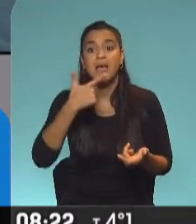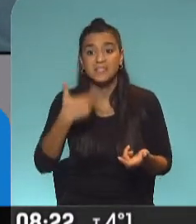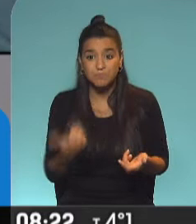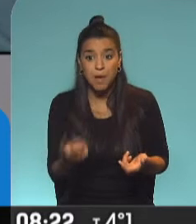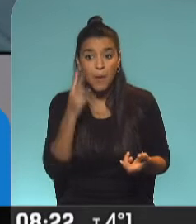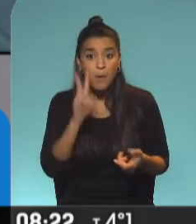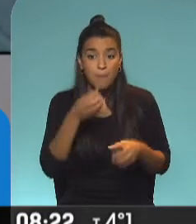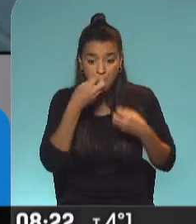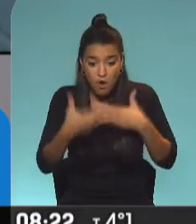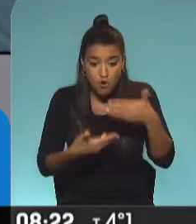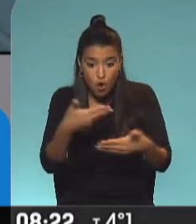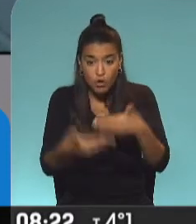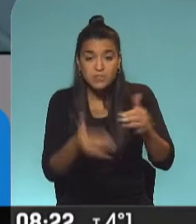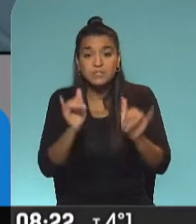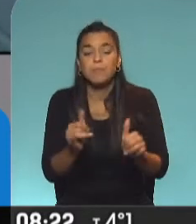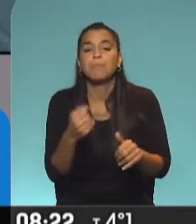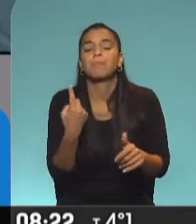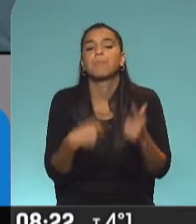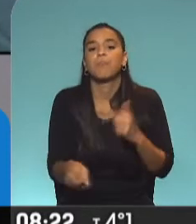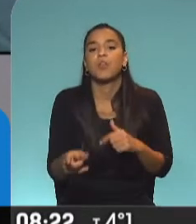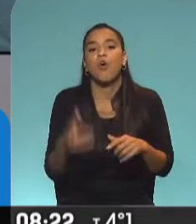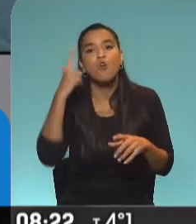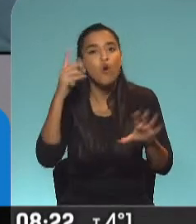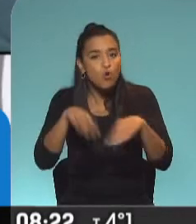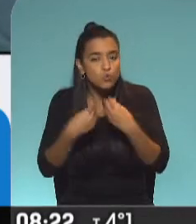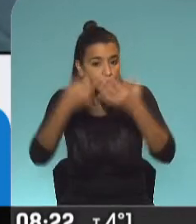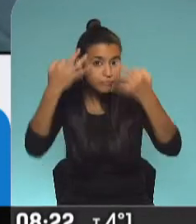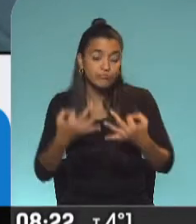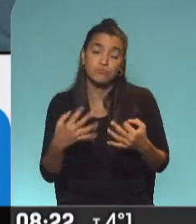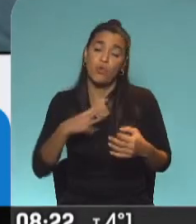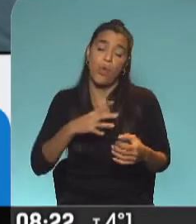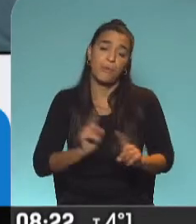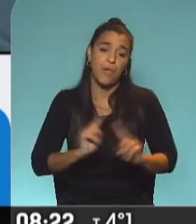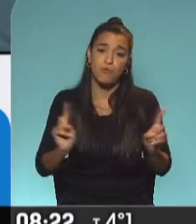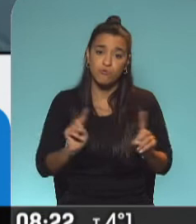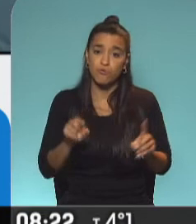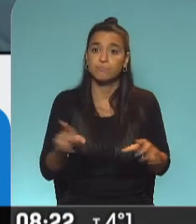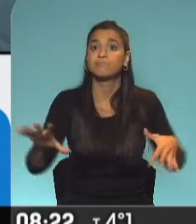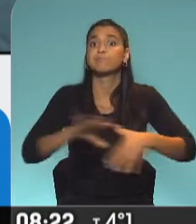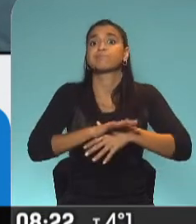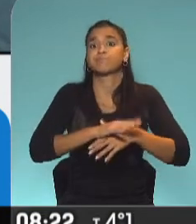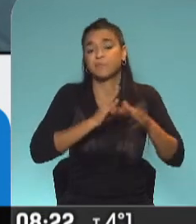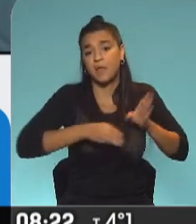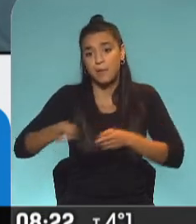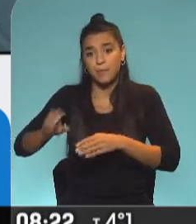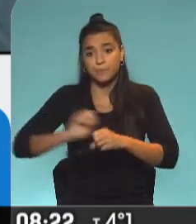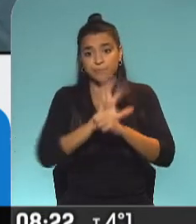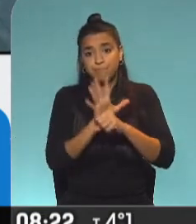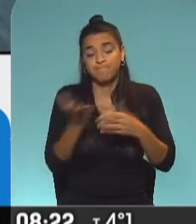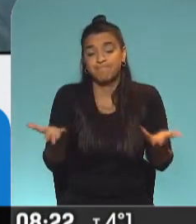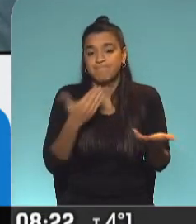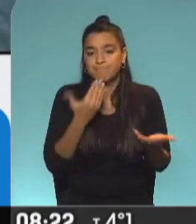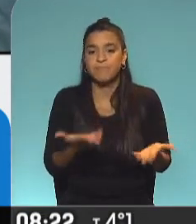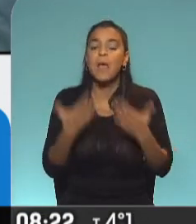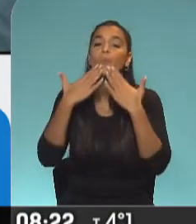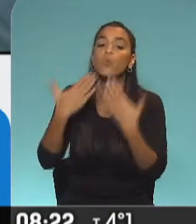vemos mejorías, pero todavía no podemos sacar conclusiones que realmente es efectivo el tratamiento para COVID con plasma.